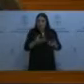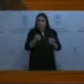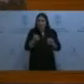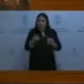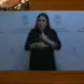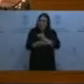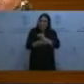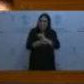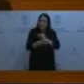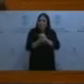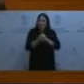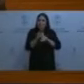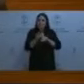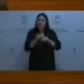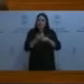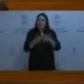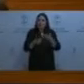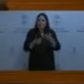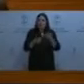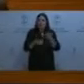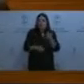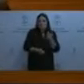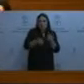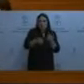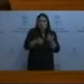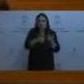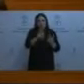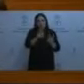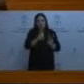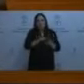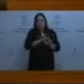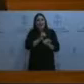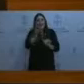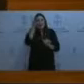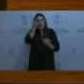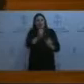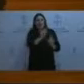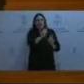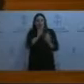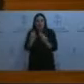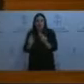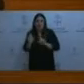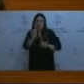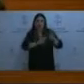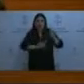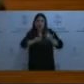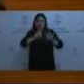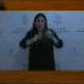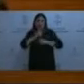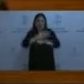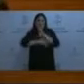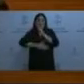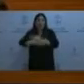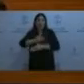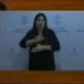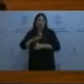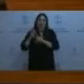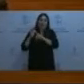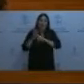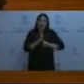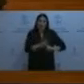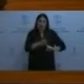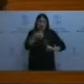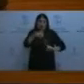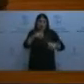medidas que vayan más allá, que les permitan albergar esperanzas. La problemática de las personas con discapacidad, la discriminación de la que